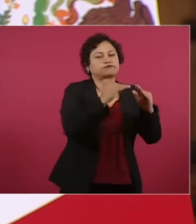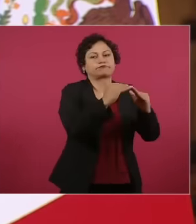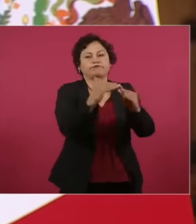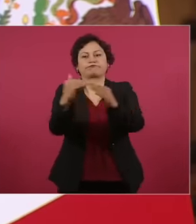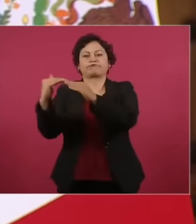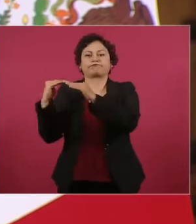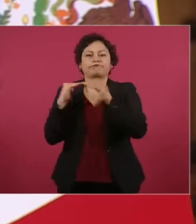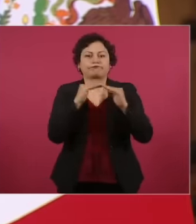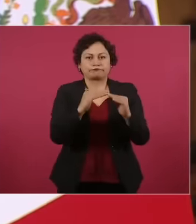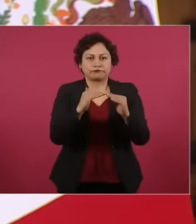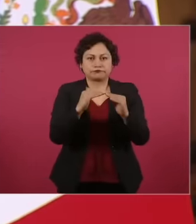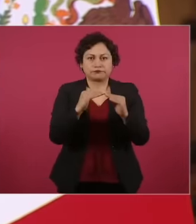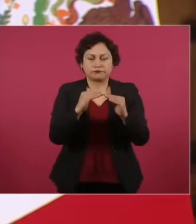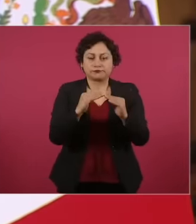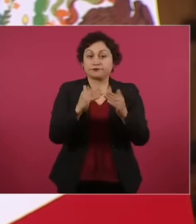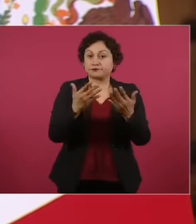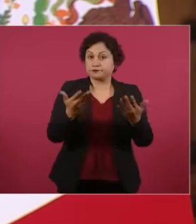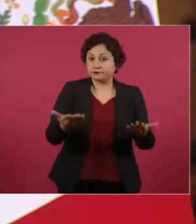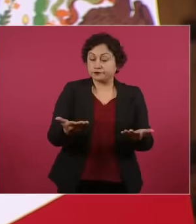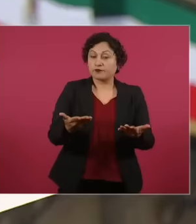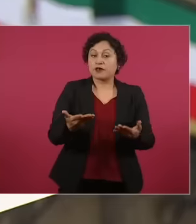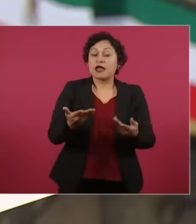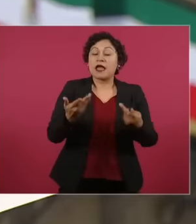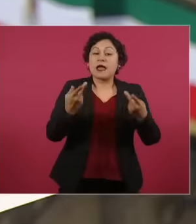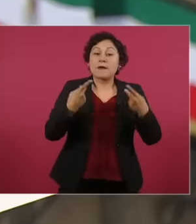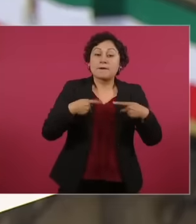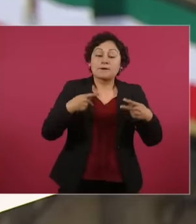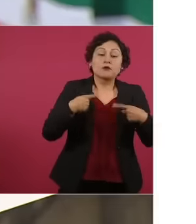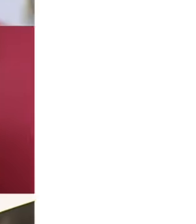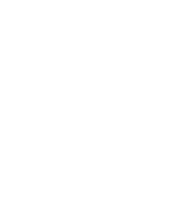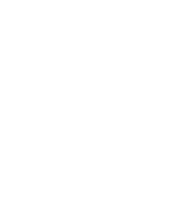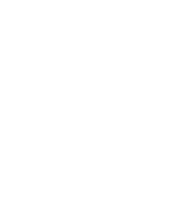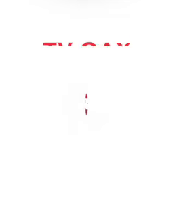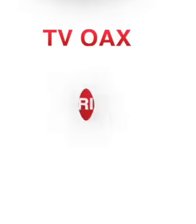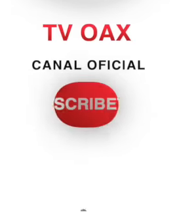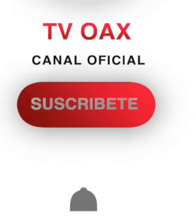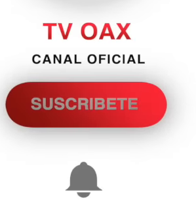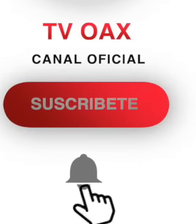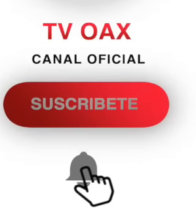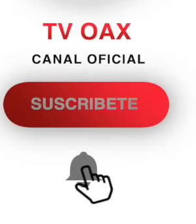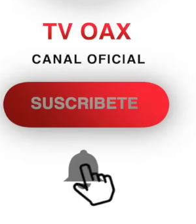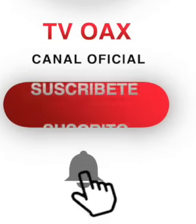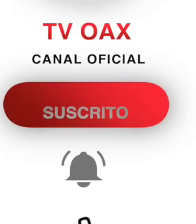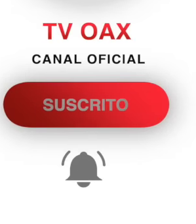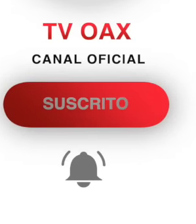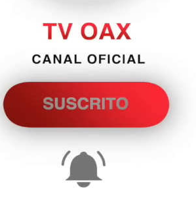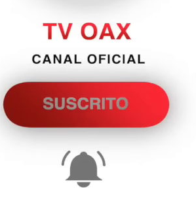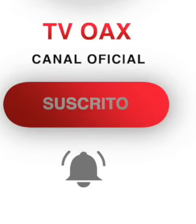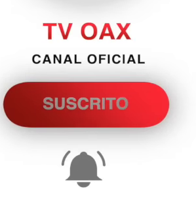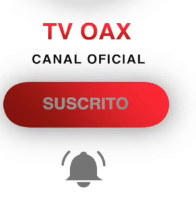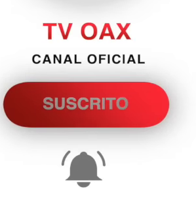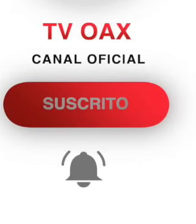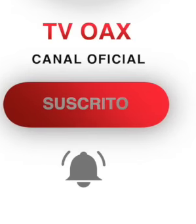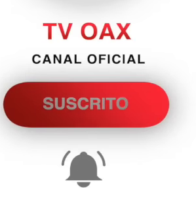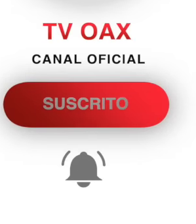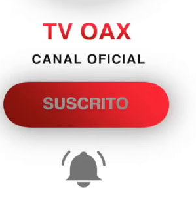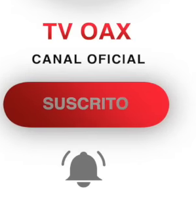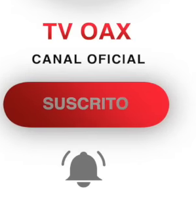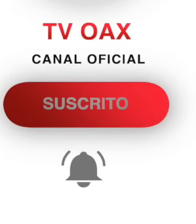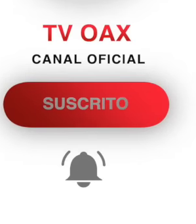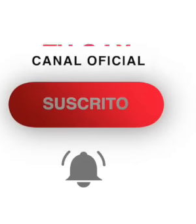Juárez estableció el Estado laico y entre